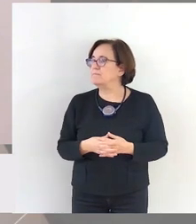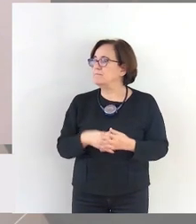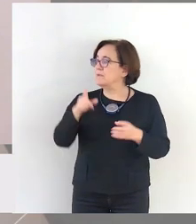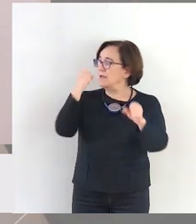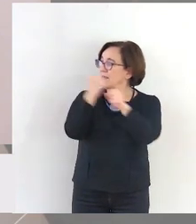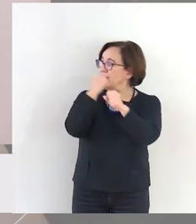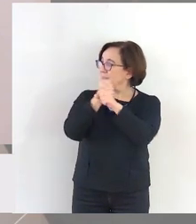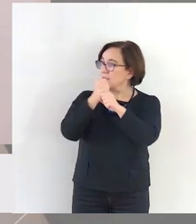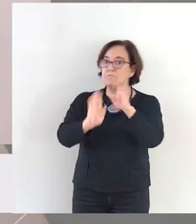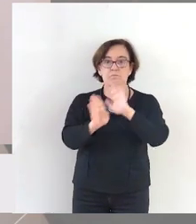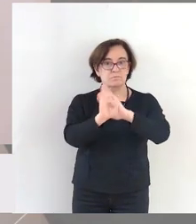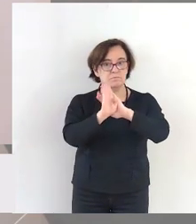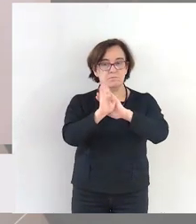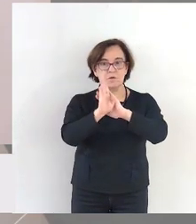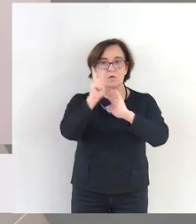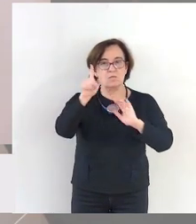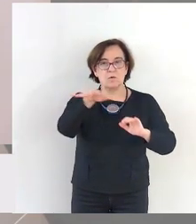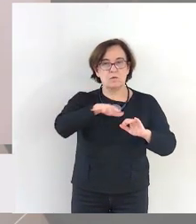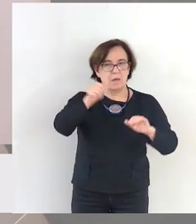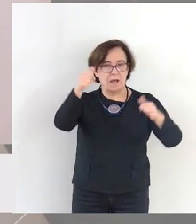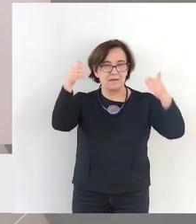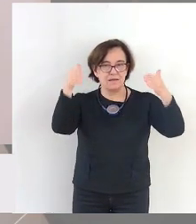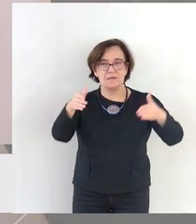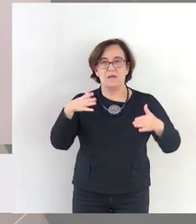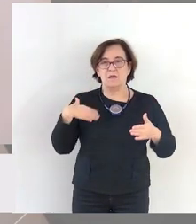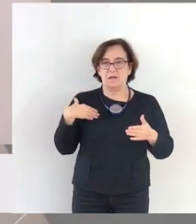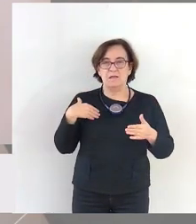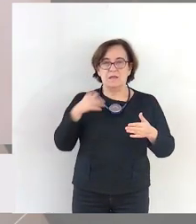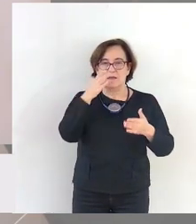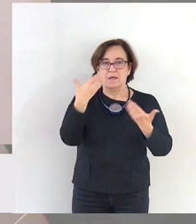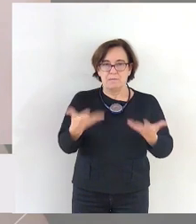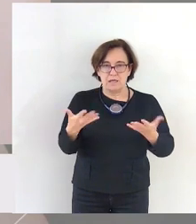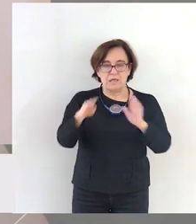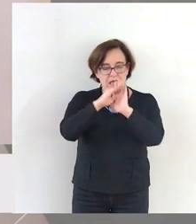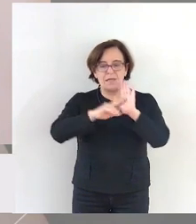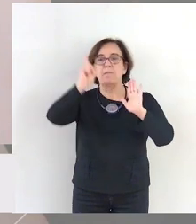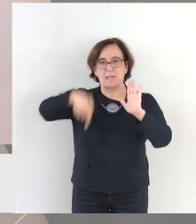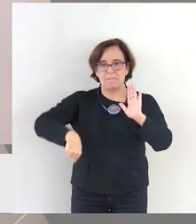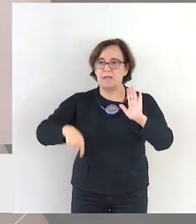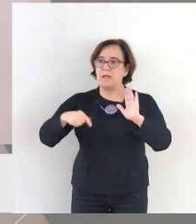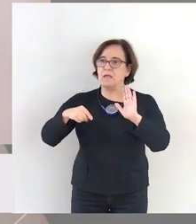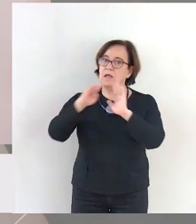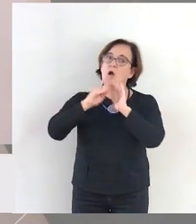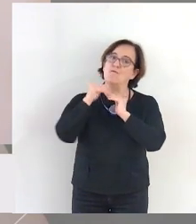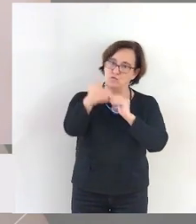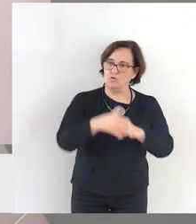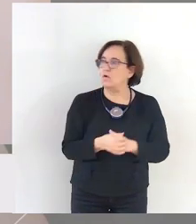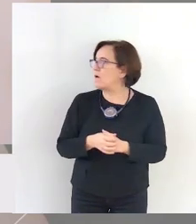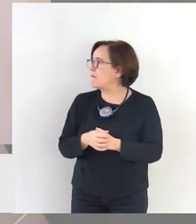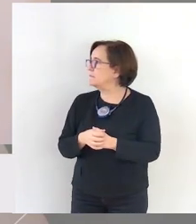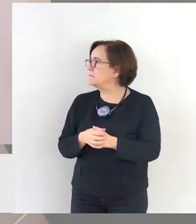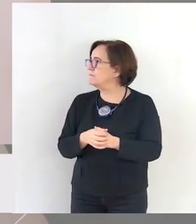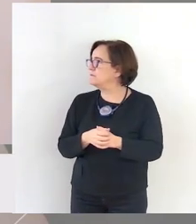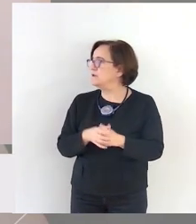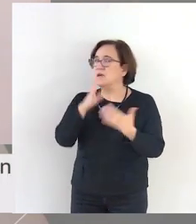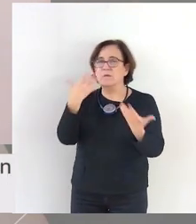trabajo continúa ocupando un lugar central en nuestra agenda presente pero también en nuestra agenda futura como